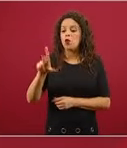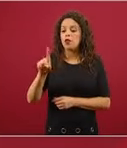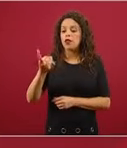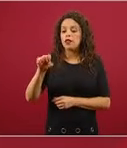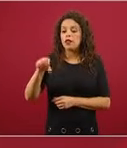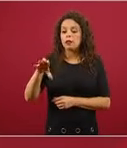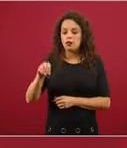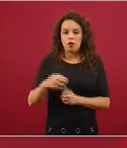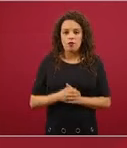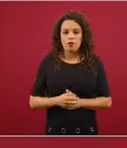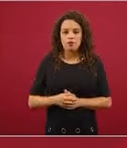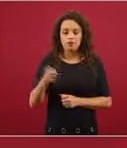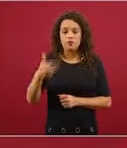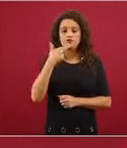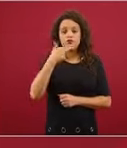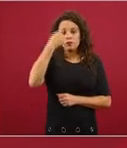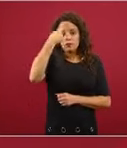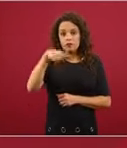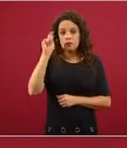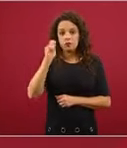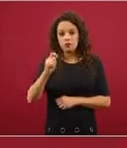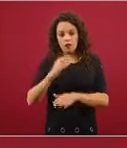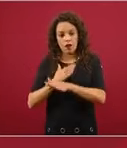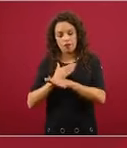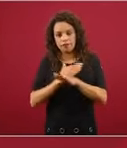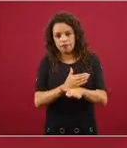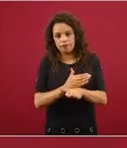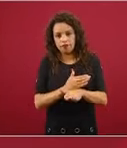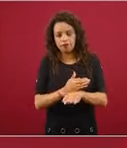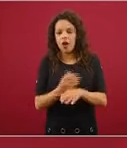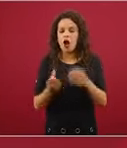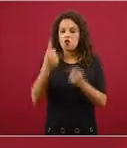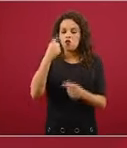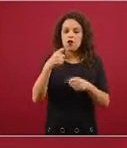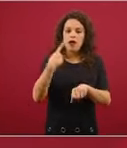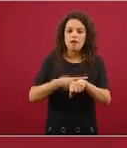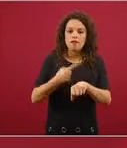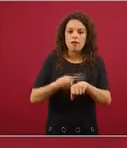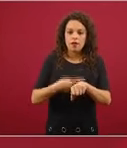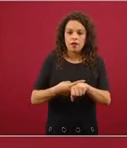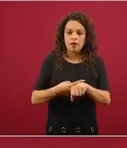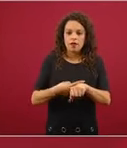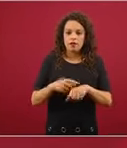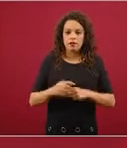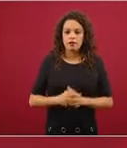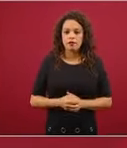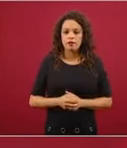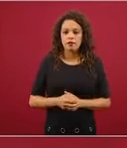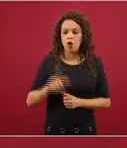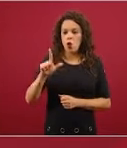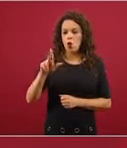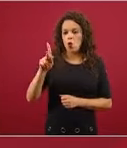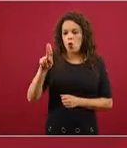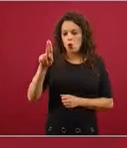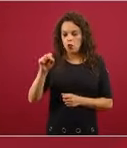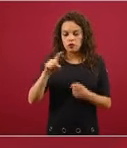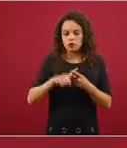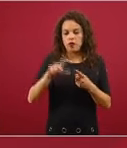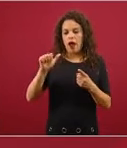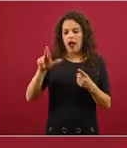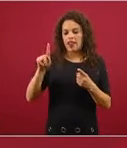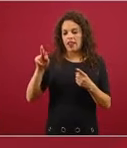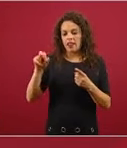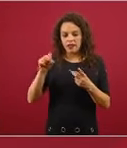un inmunomodulador para el tratamiento de algunas enfermedades autoinmunes, lupus, artritis reumatoide, por